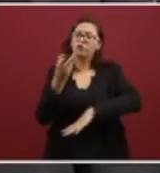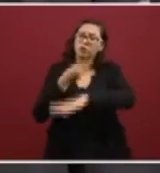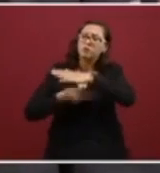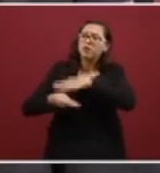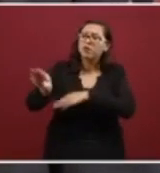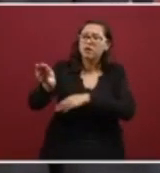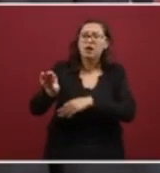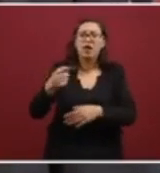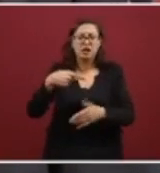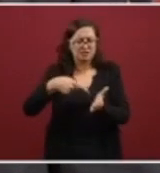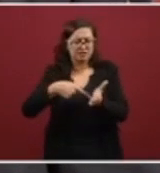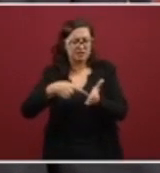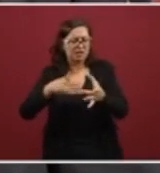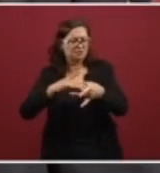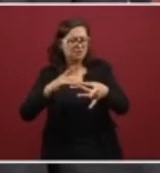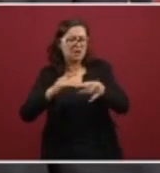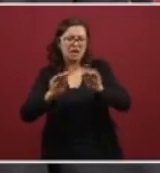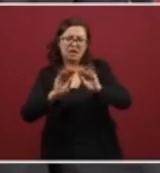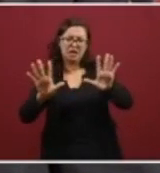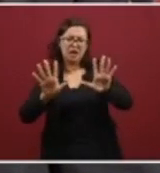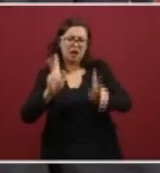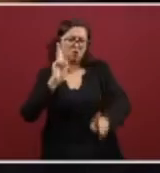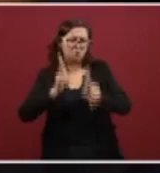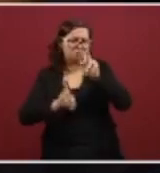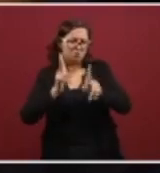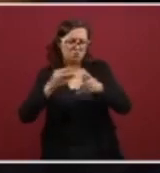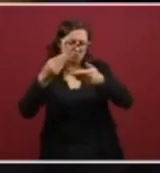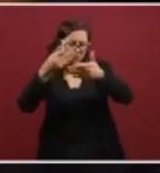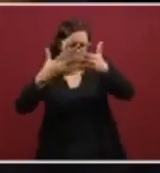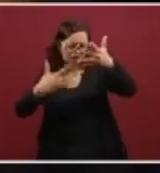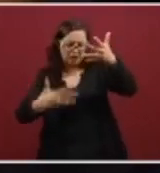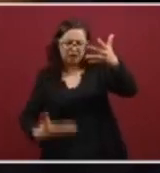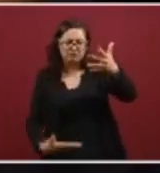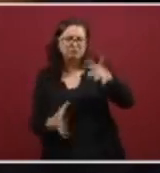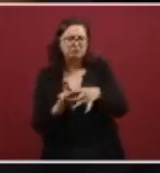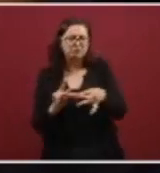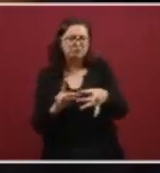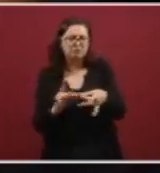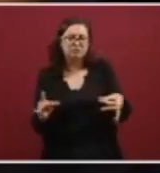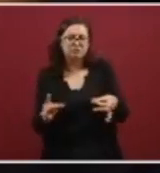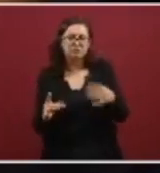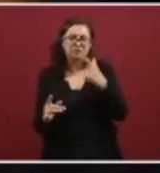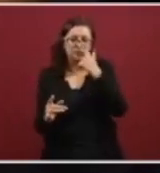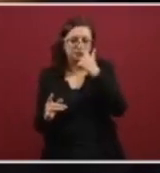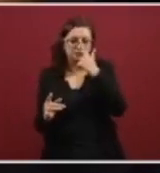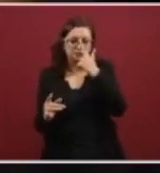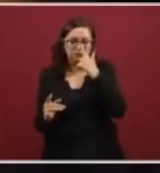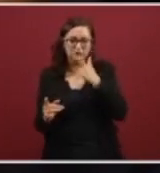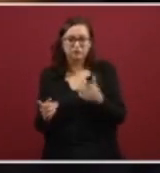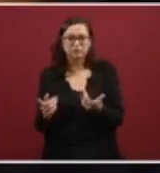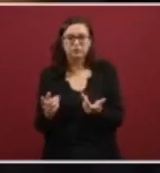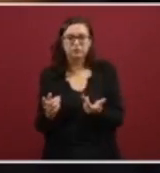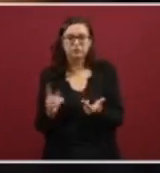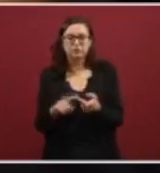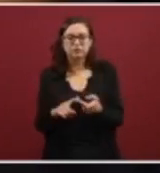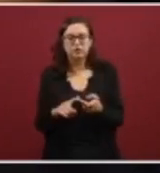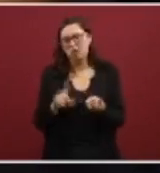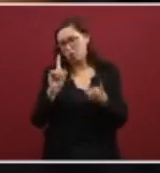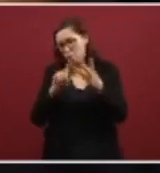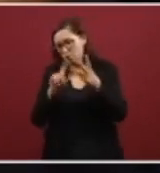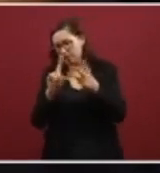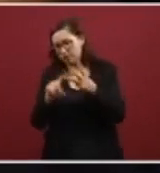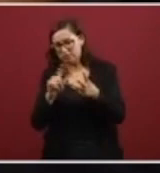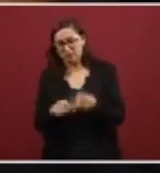respecto a Turquía. Y finalmente, Bernie Sanders, precandidato del Partido Demócrata, ya último. Bernie Sanders, precandidato del Partido